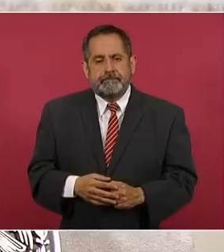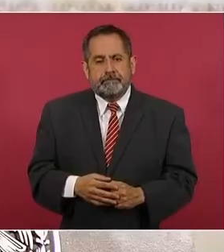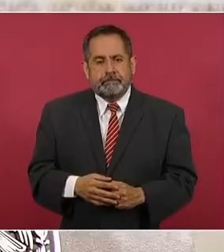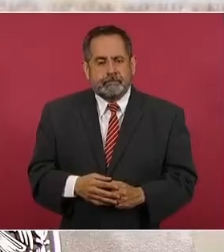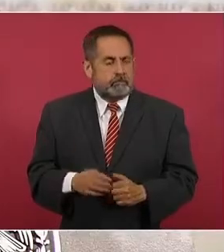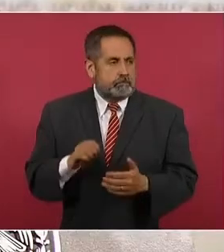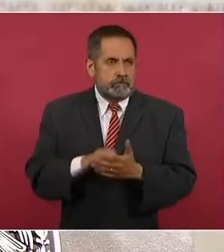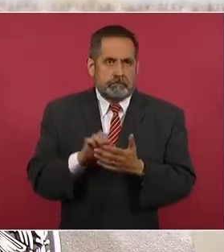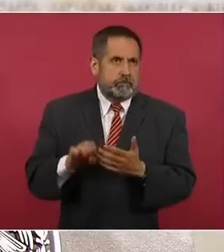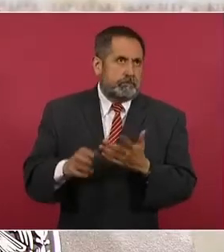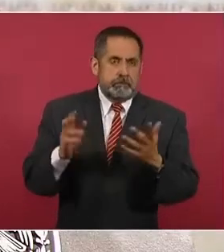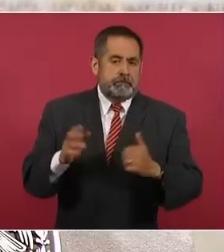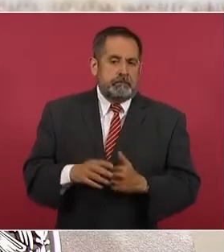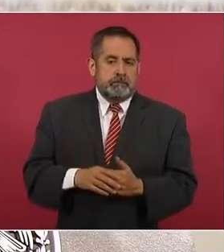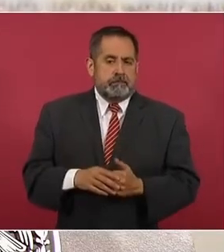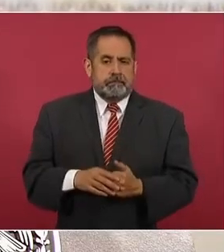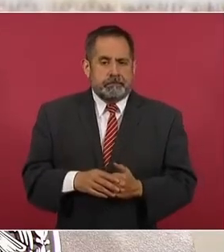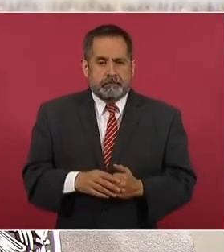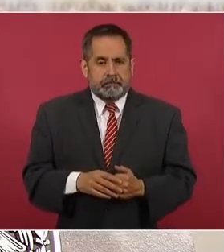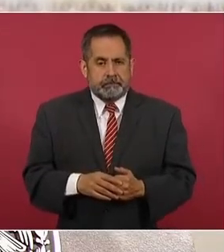Por ejemplo,